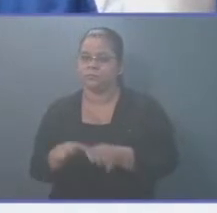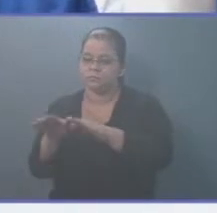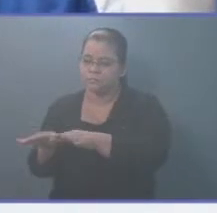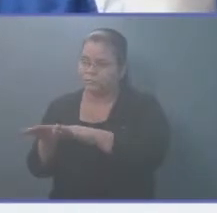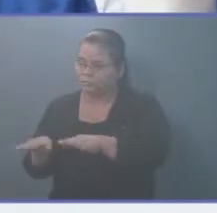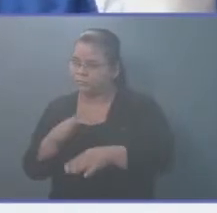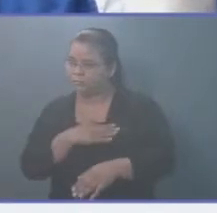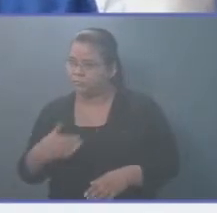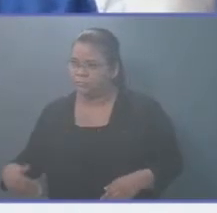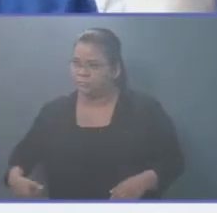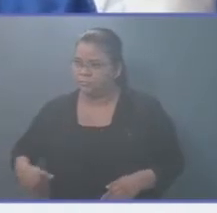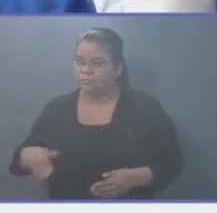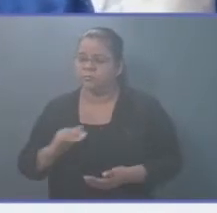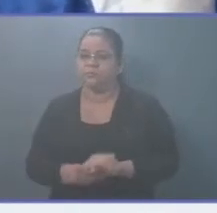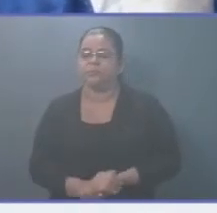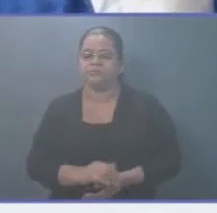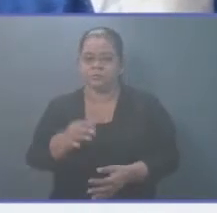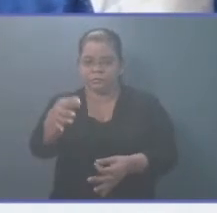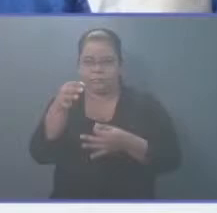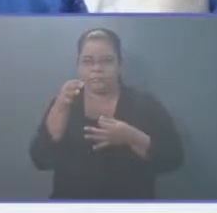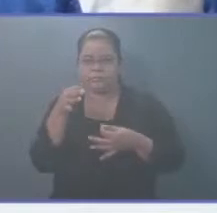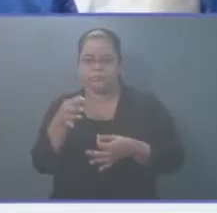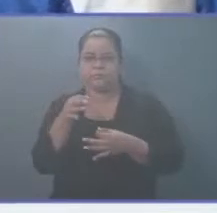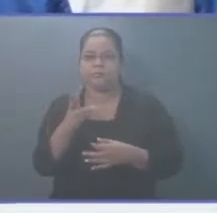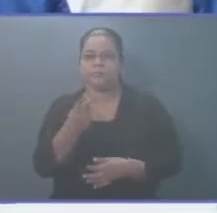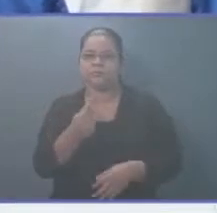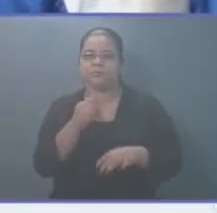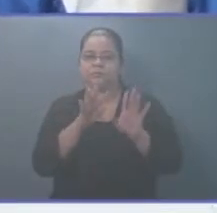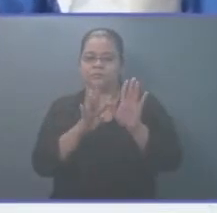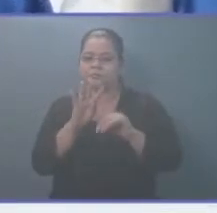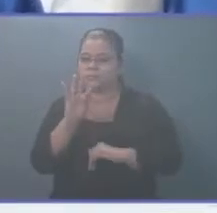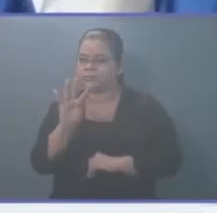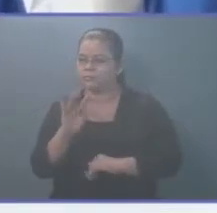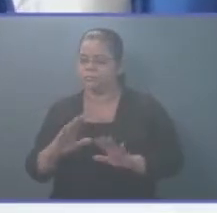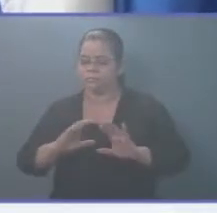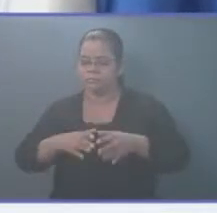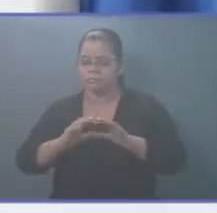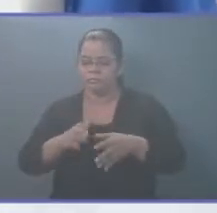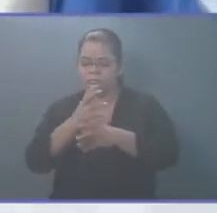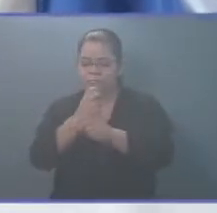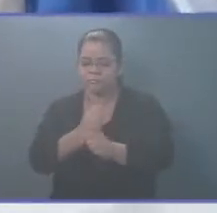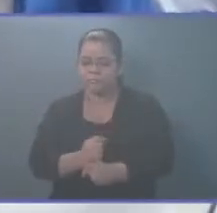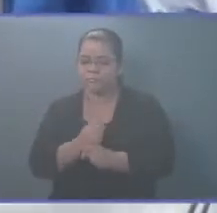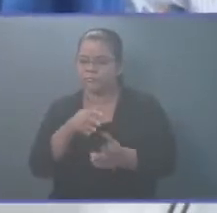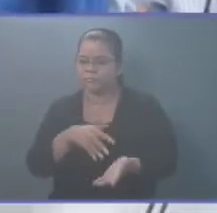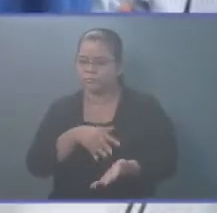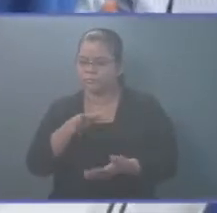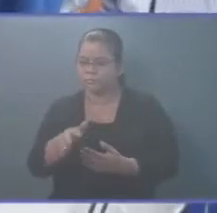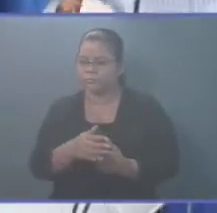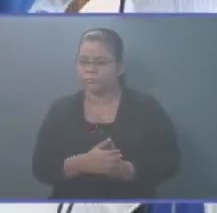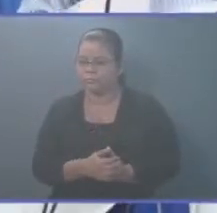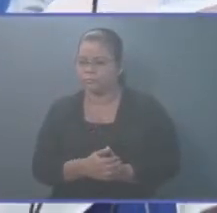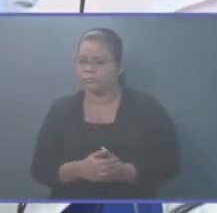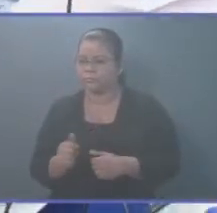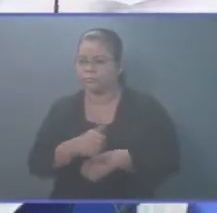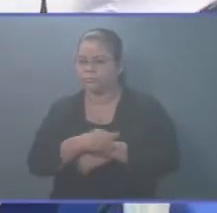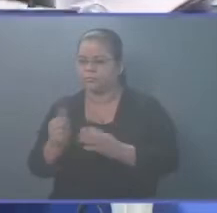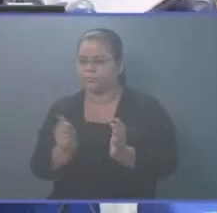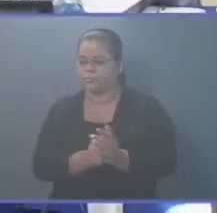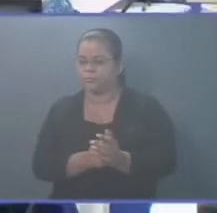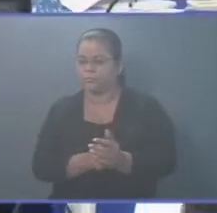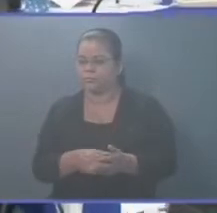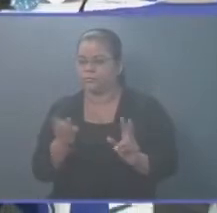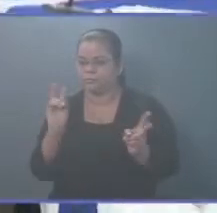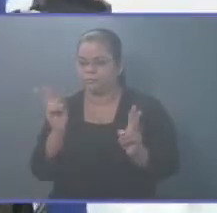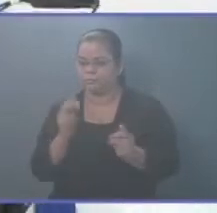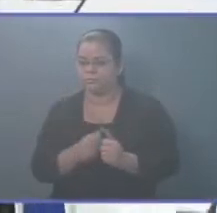Gracias, presidente. Acta número 94. La Comisión de Seguridad Pública y Combate a la Narcoactividad, Palacio Legislativo, San Salvador,